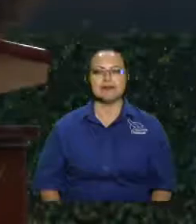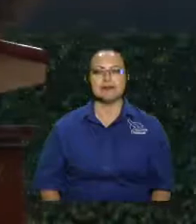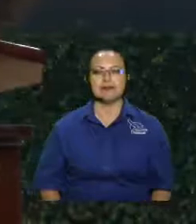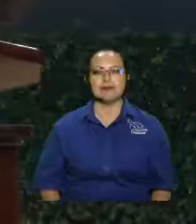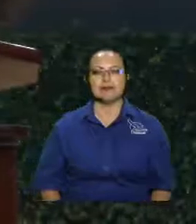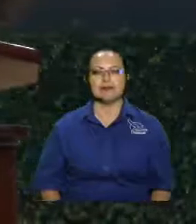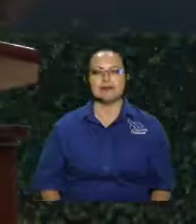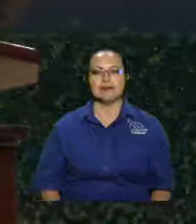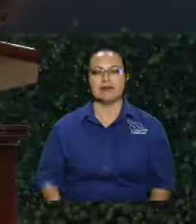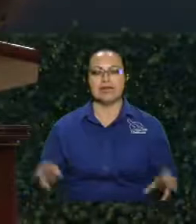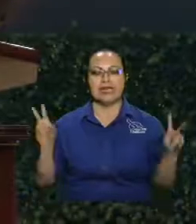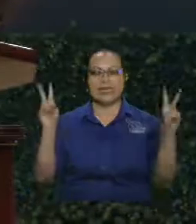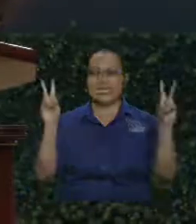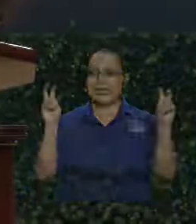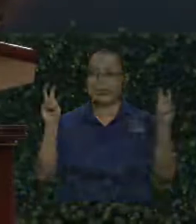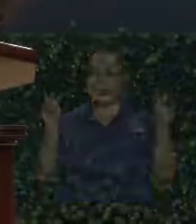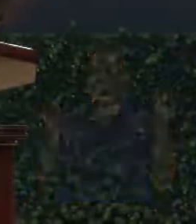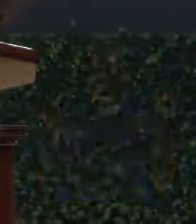tema acerca